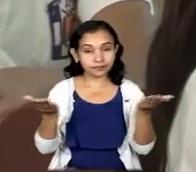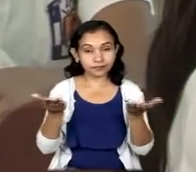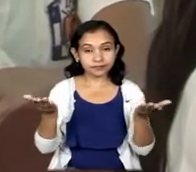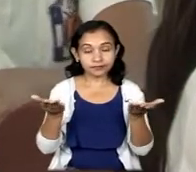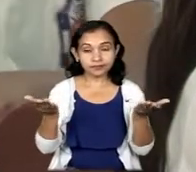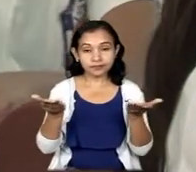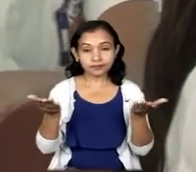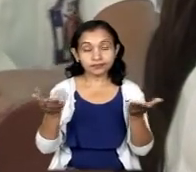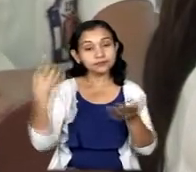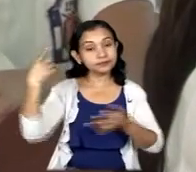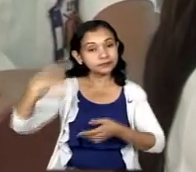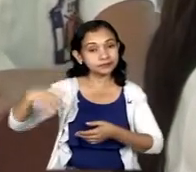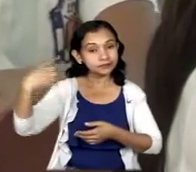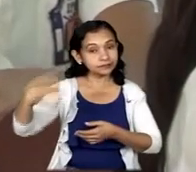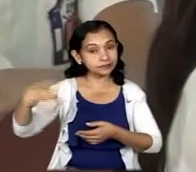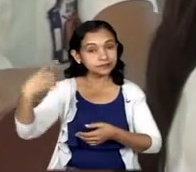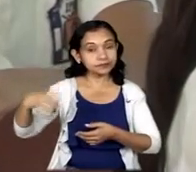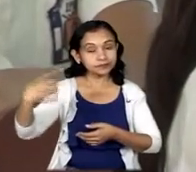de cómo es un derecho